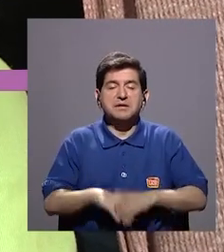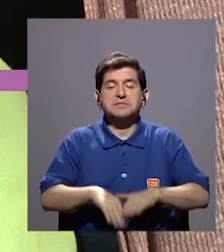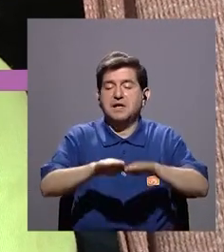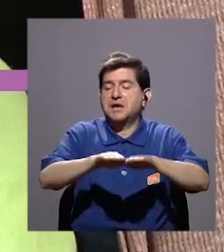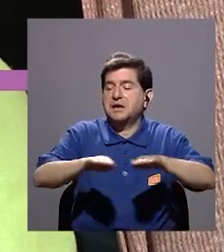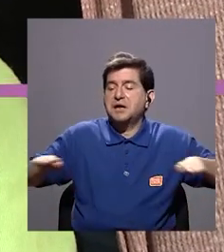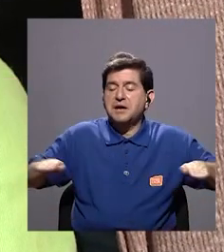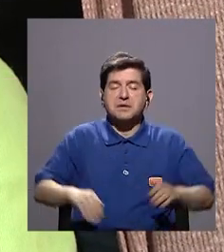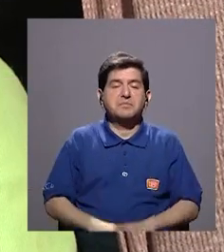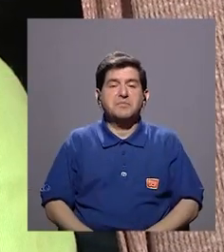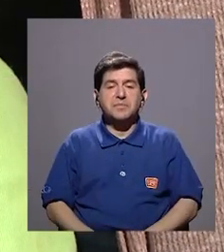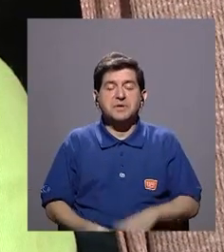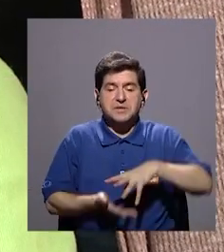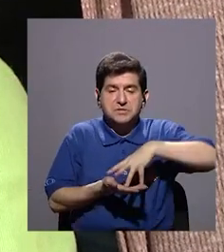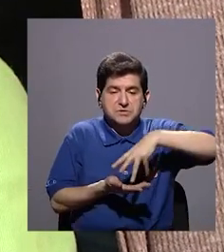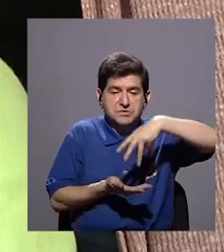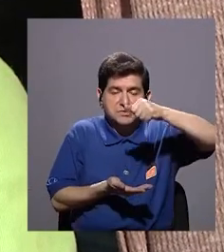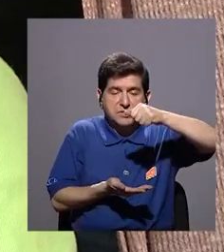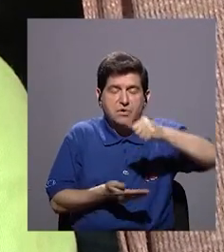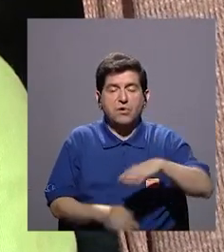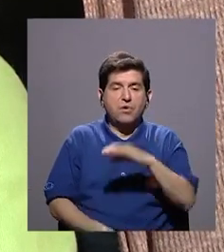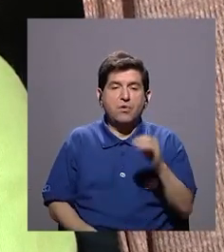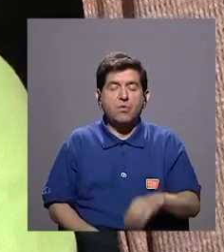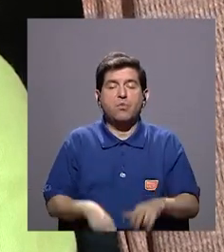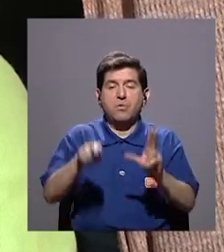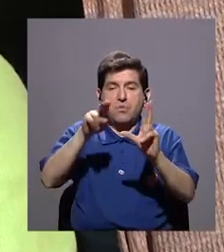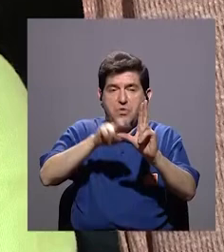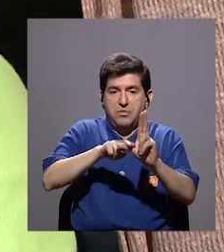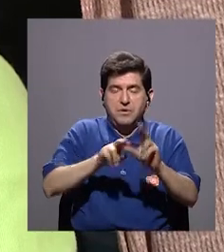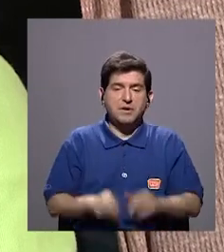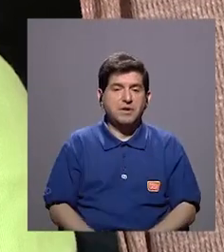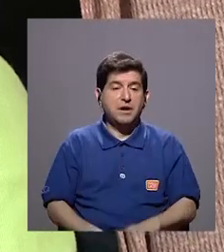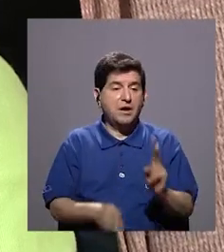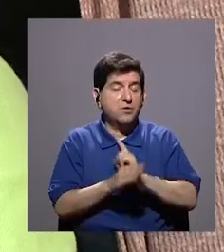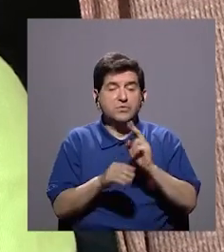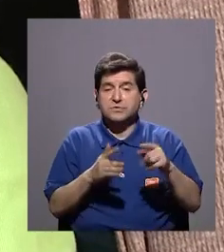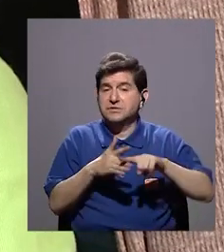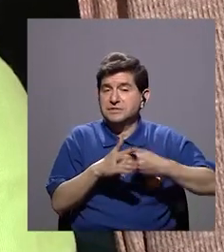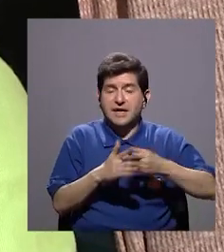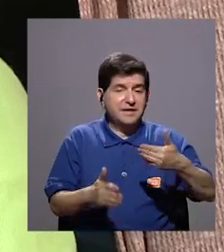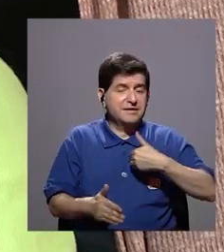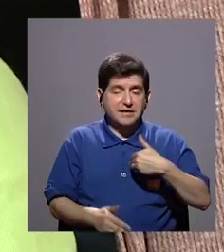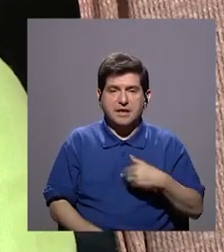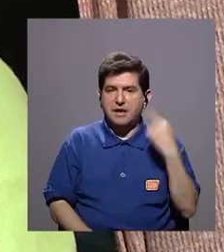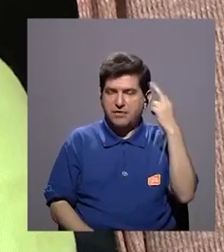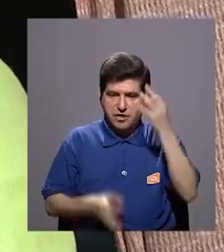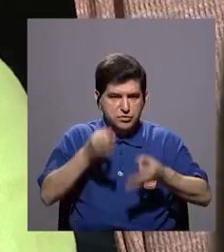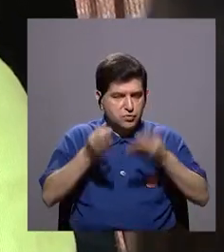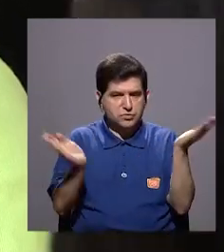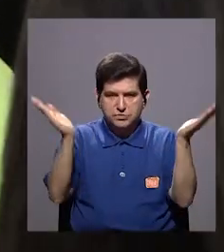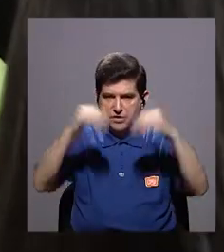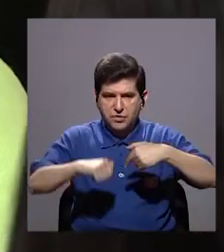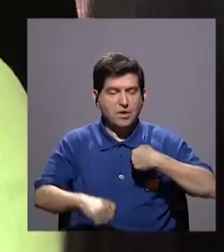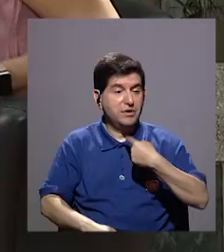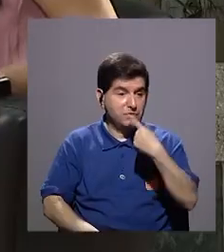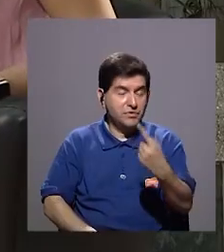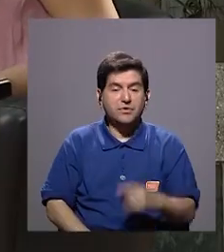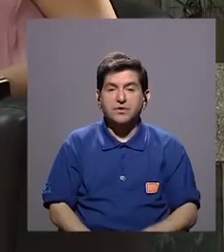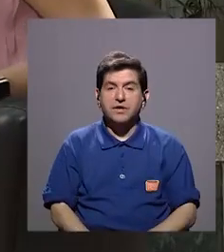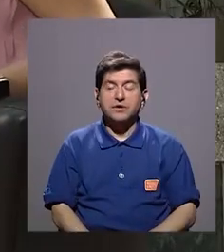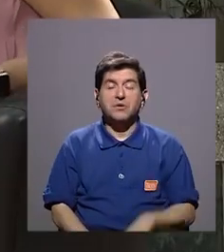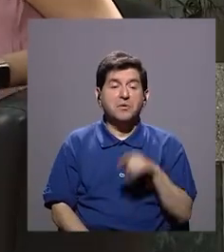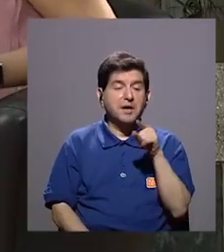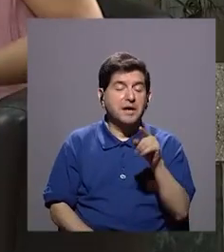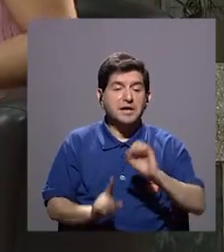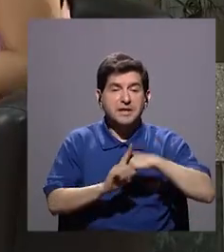en el piso, en la arena, en una silla. Uh-huh. Usamos las herramientas que tenemos porque no hay justificación para, yo siempre